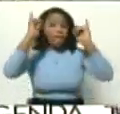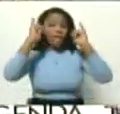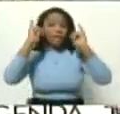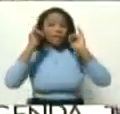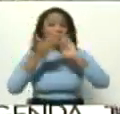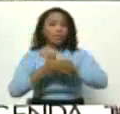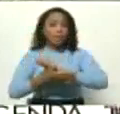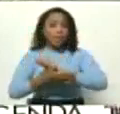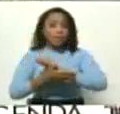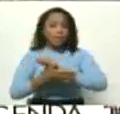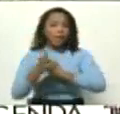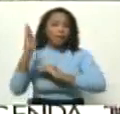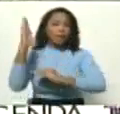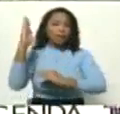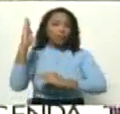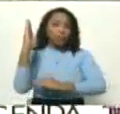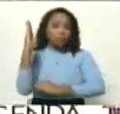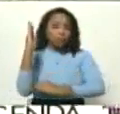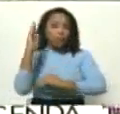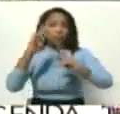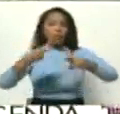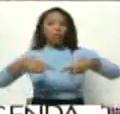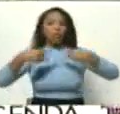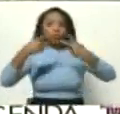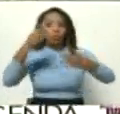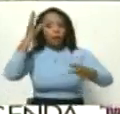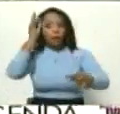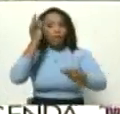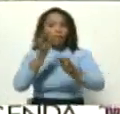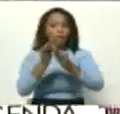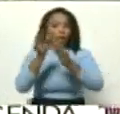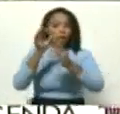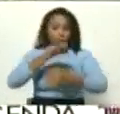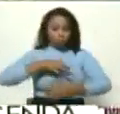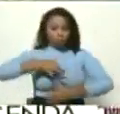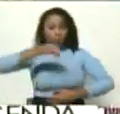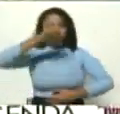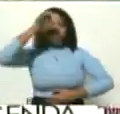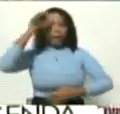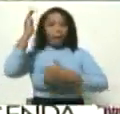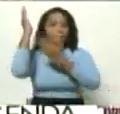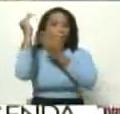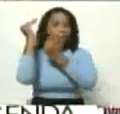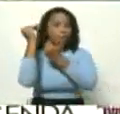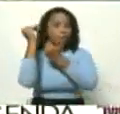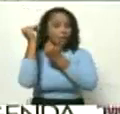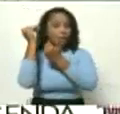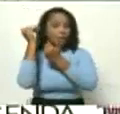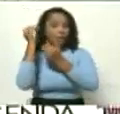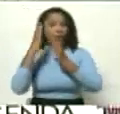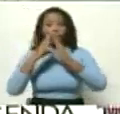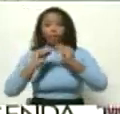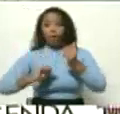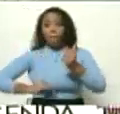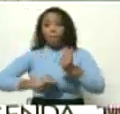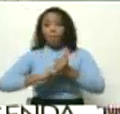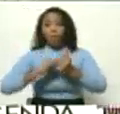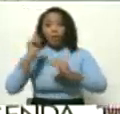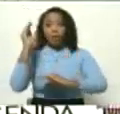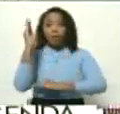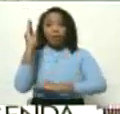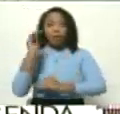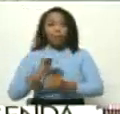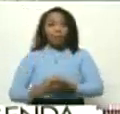festividades eclesiásticas para la renovación de la fe, la espiritualidad, la esperanza, pues todo el apoyo a la